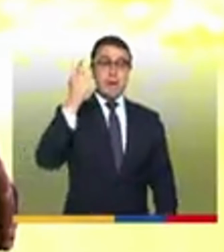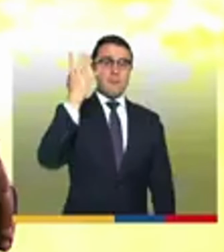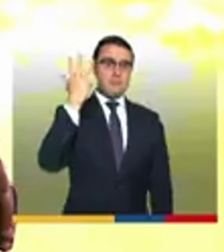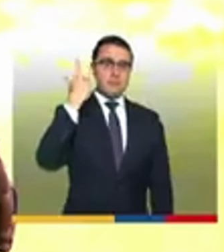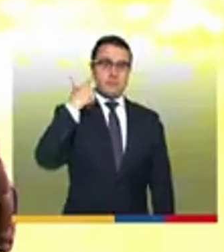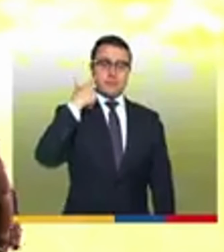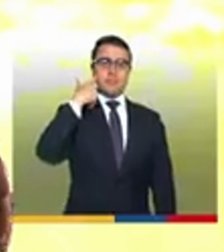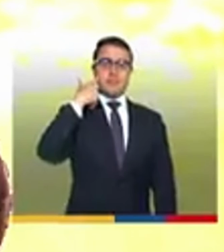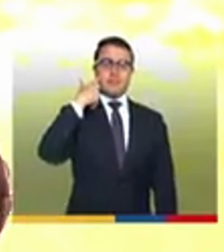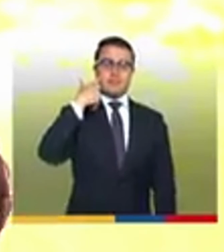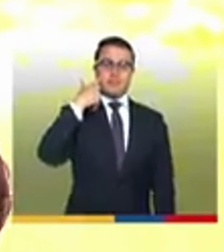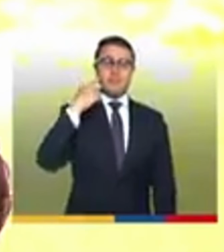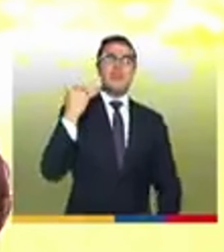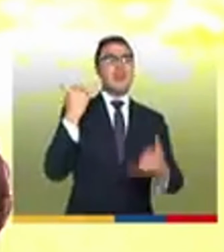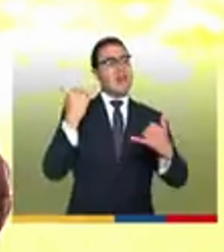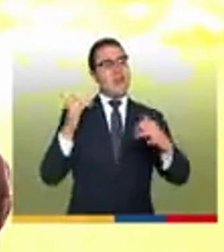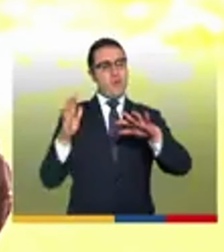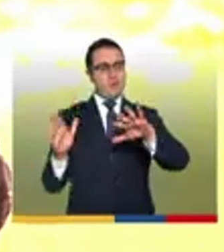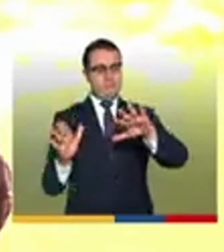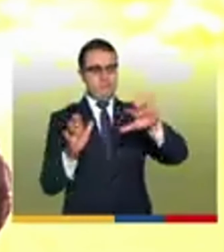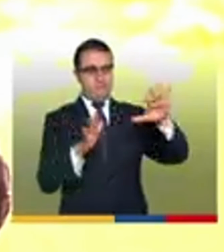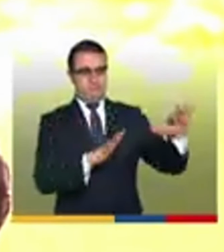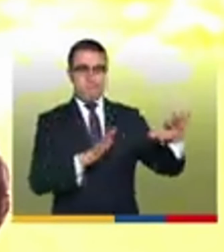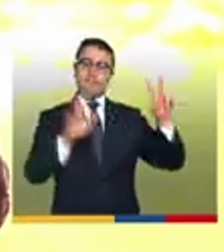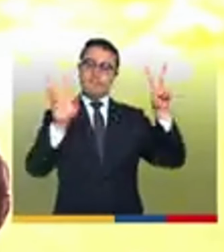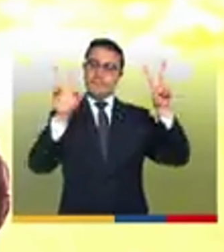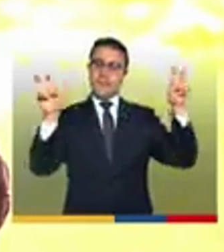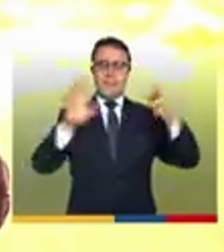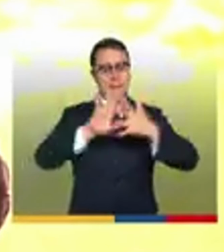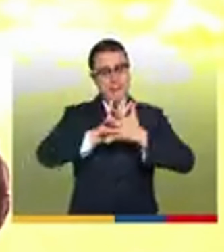Ahora hay que hablar de la paz, de cómo se sale de eso.